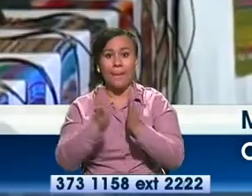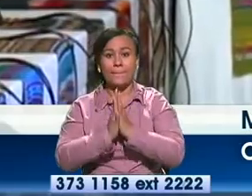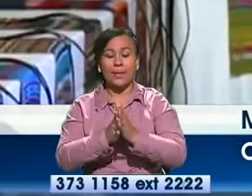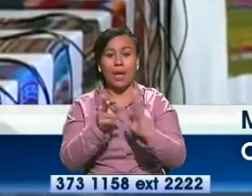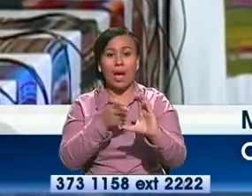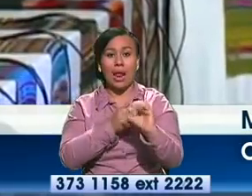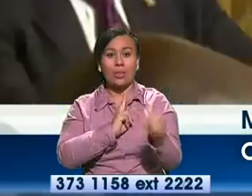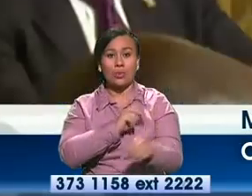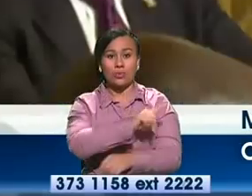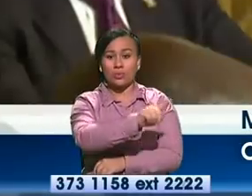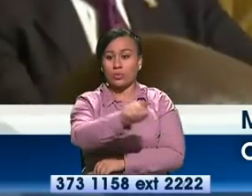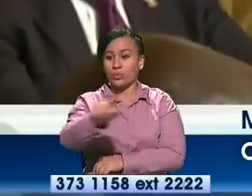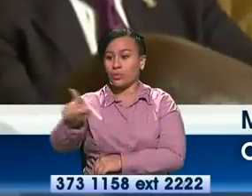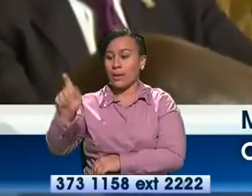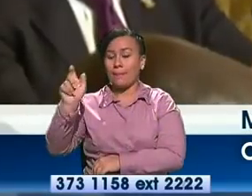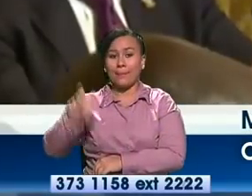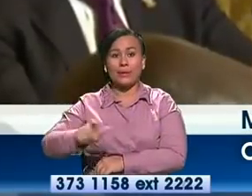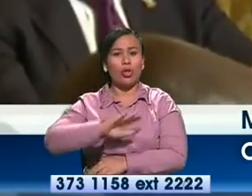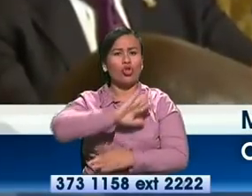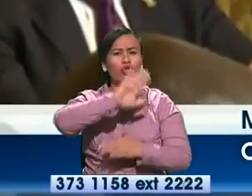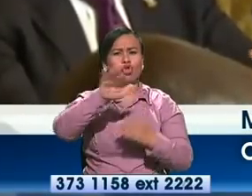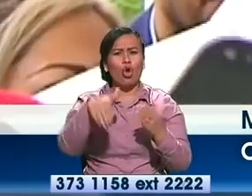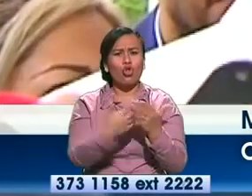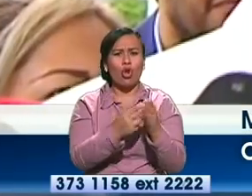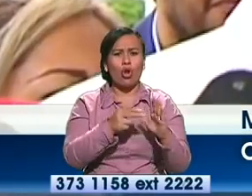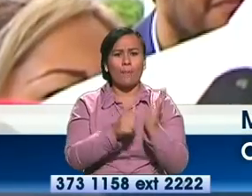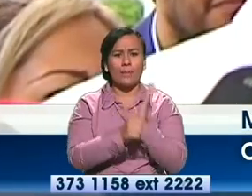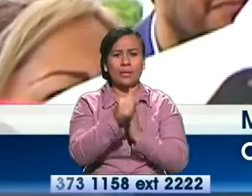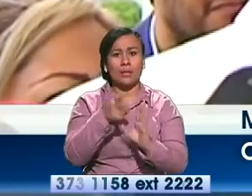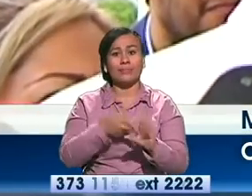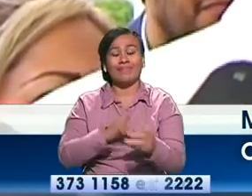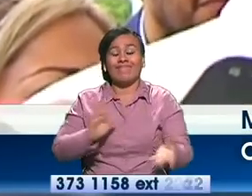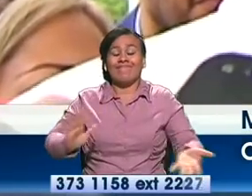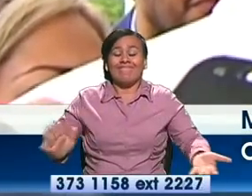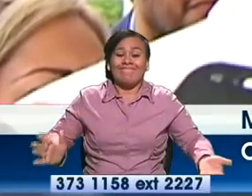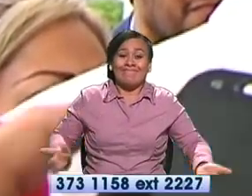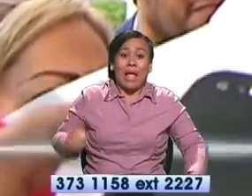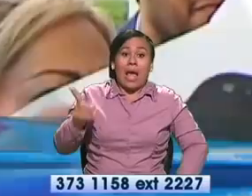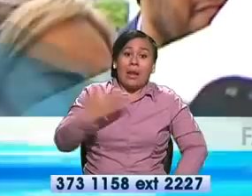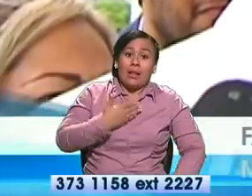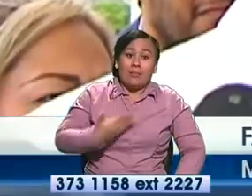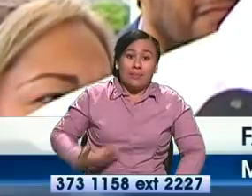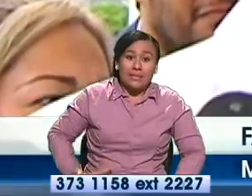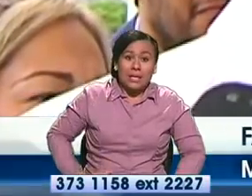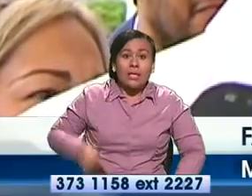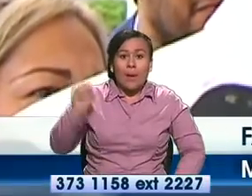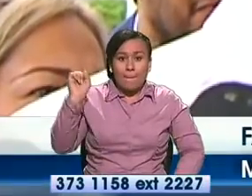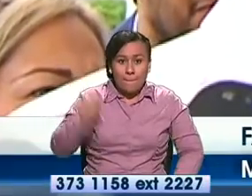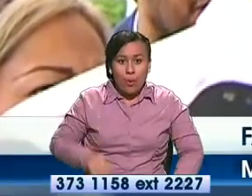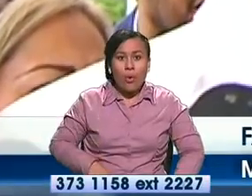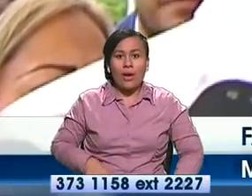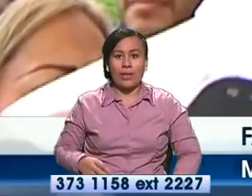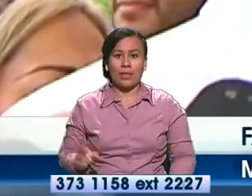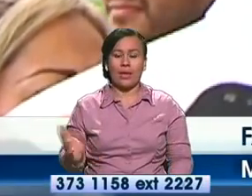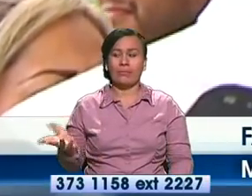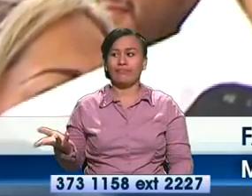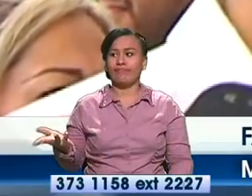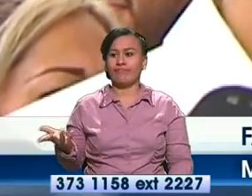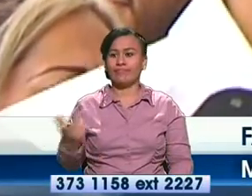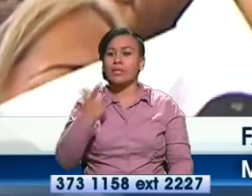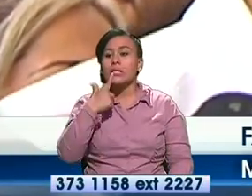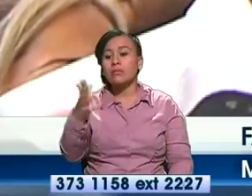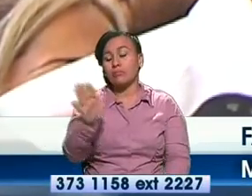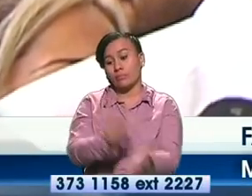que hizo el presidente de la República a todos sus ministros. El presidente puede nombrar, puede en algún momento pedir la renuncia de todos